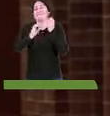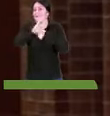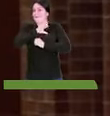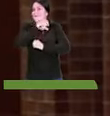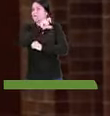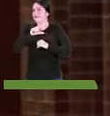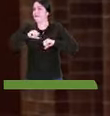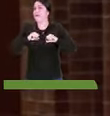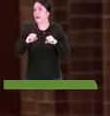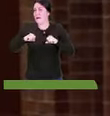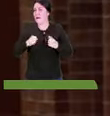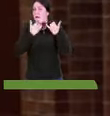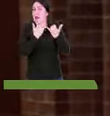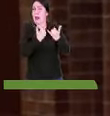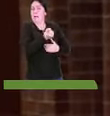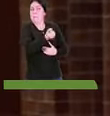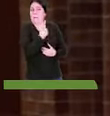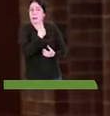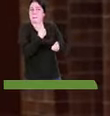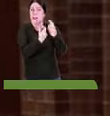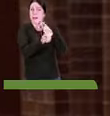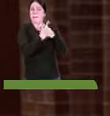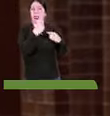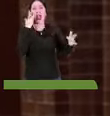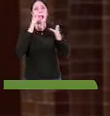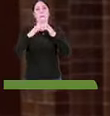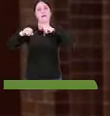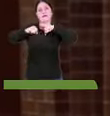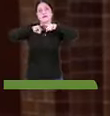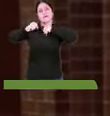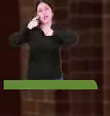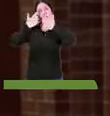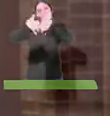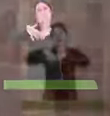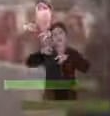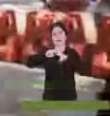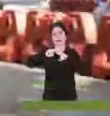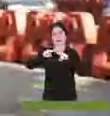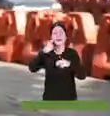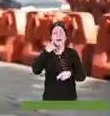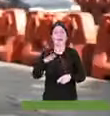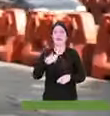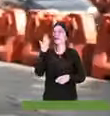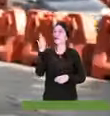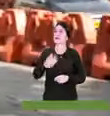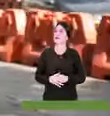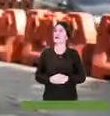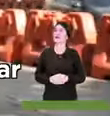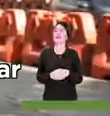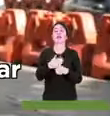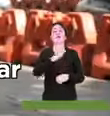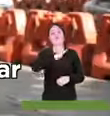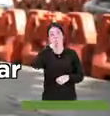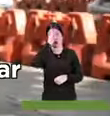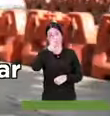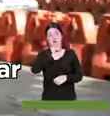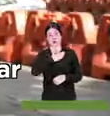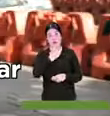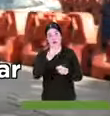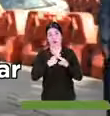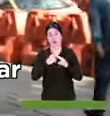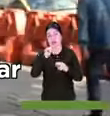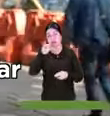preguntas que tienen ellos sobre la gestión de la empresa Metro. Adelante. Mi nombre es Andrés y mi pregunta es si las obras del